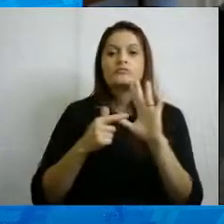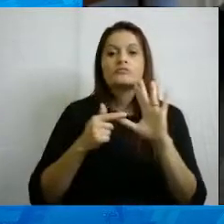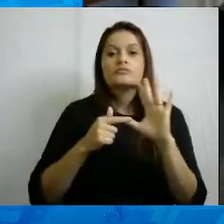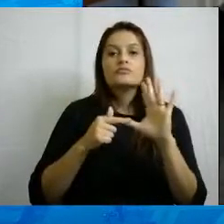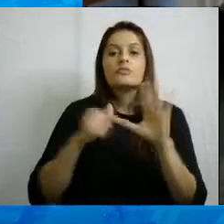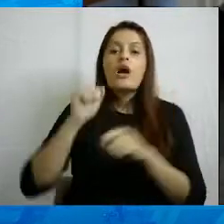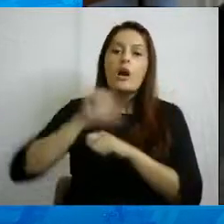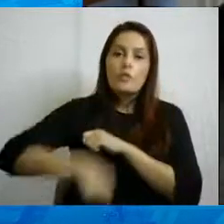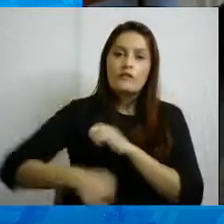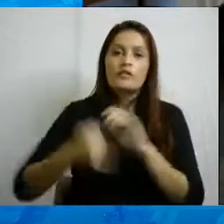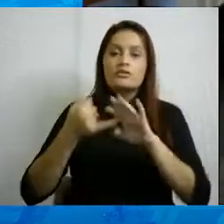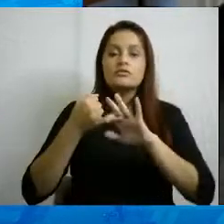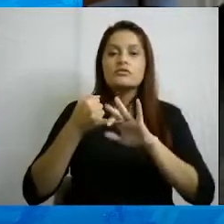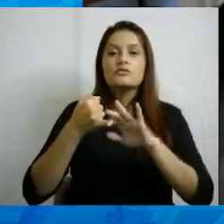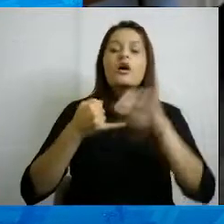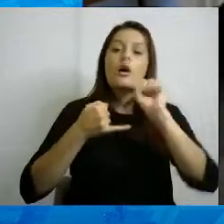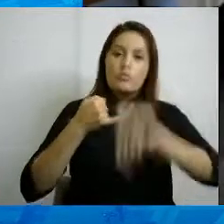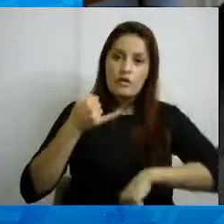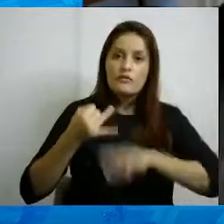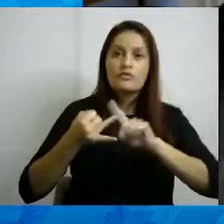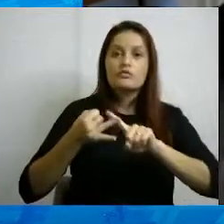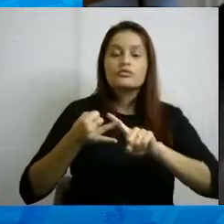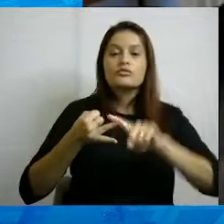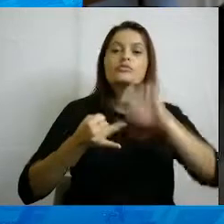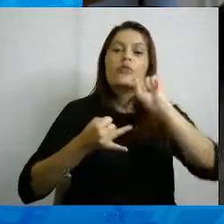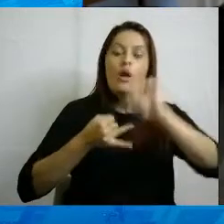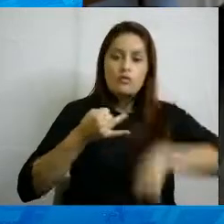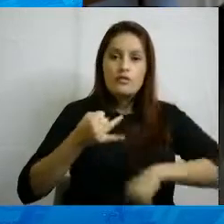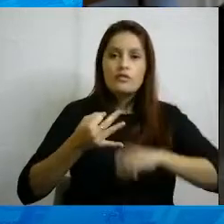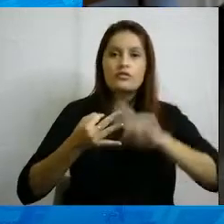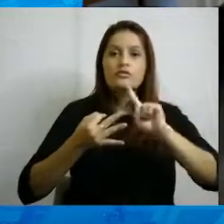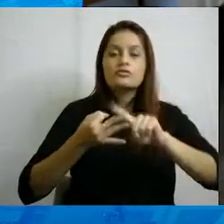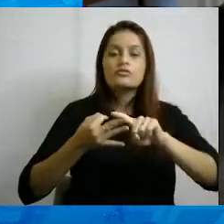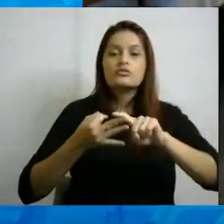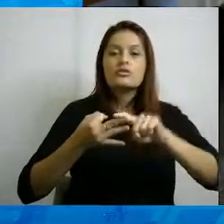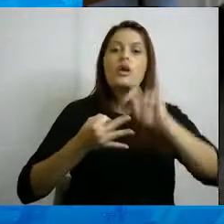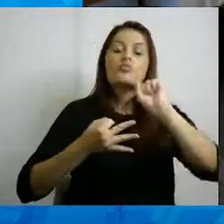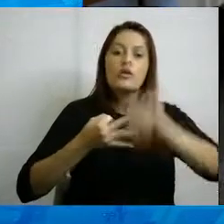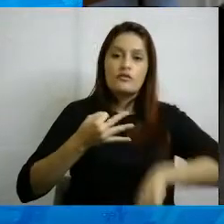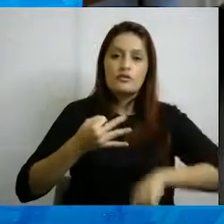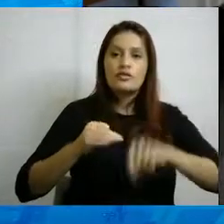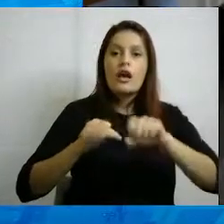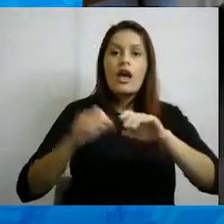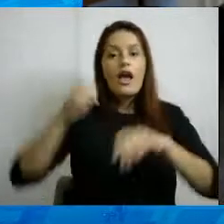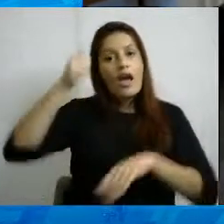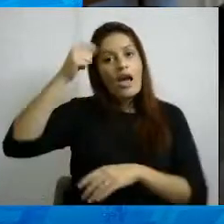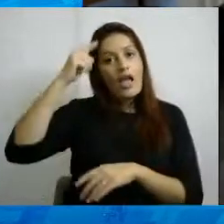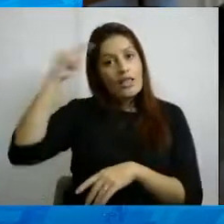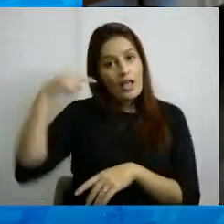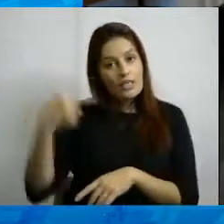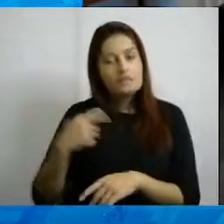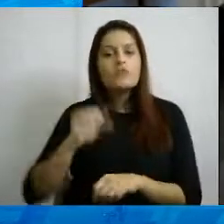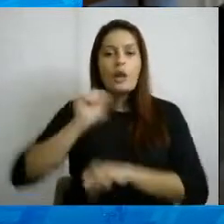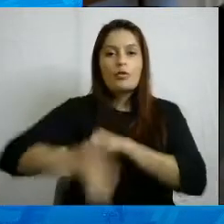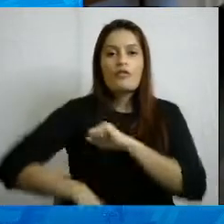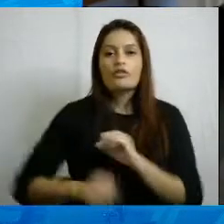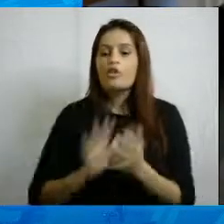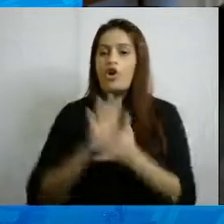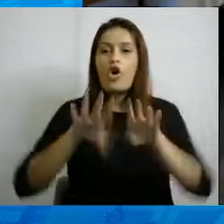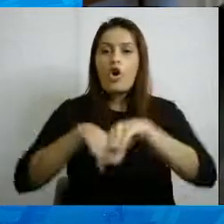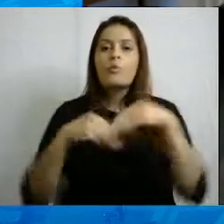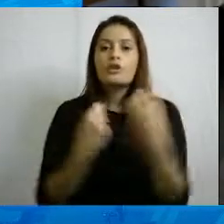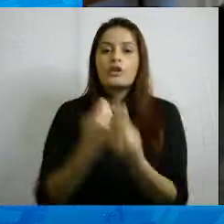Cavión, aprobo. Pérez, aprobo. Rojas, aprobo. Mendoza, apruebo. Caldeza, aprobo.